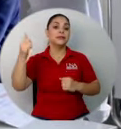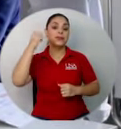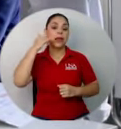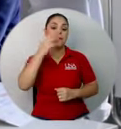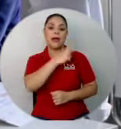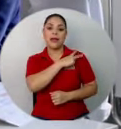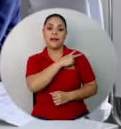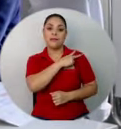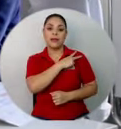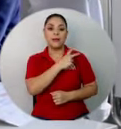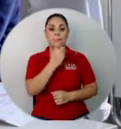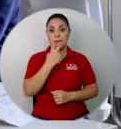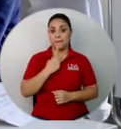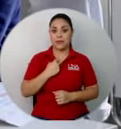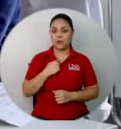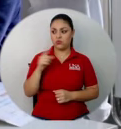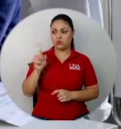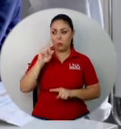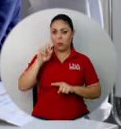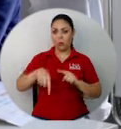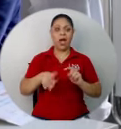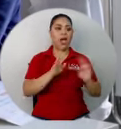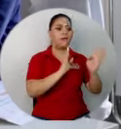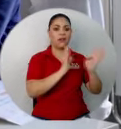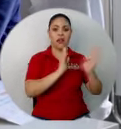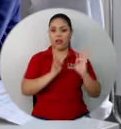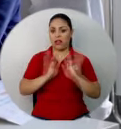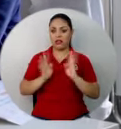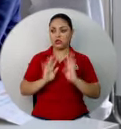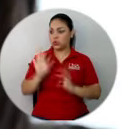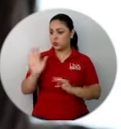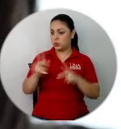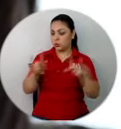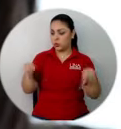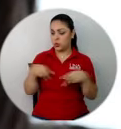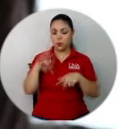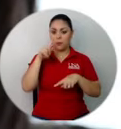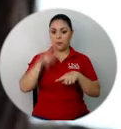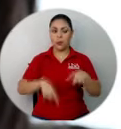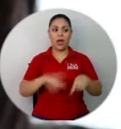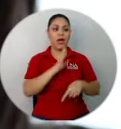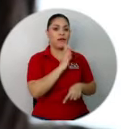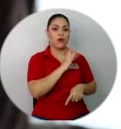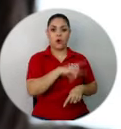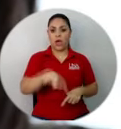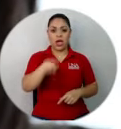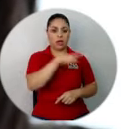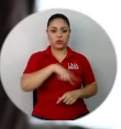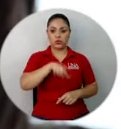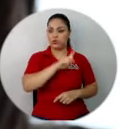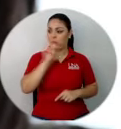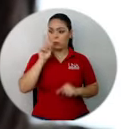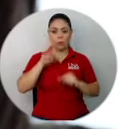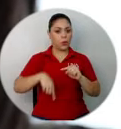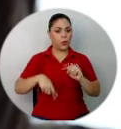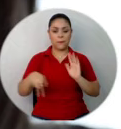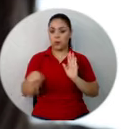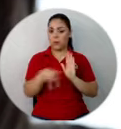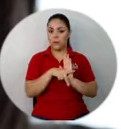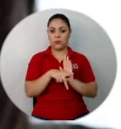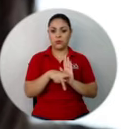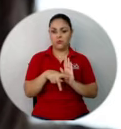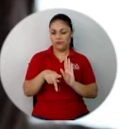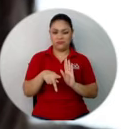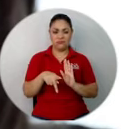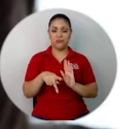empresa transnacional, me decían: mira, es que usted no puede relacionarse con la gente por el puesto que usted tiene, no puede hablar, no puede interactuar